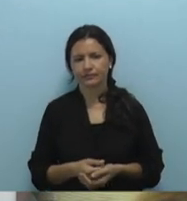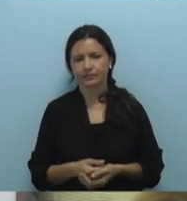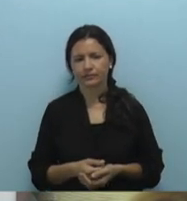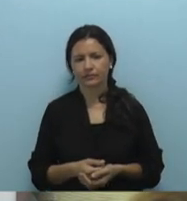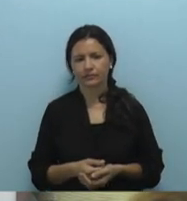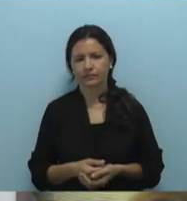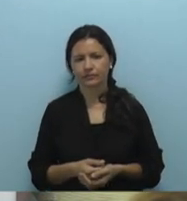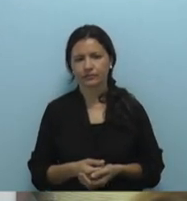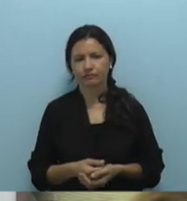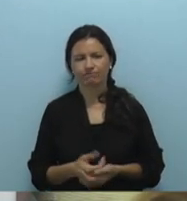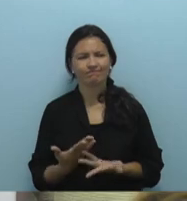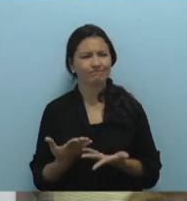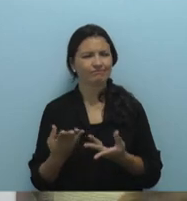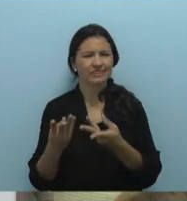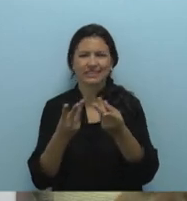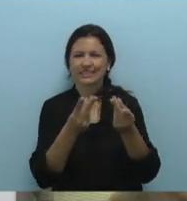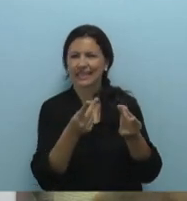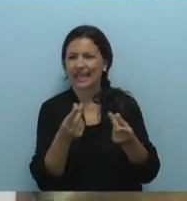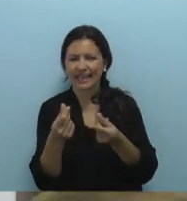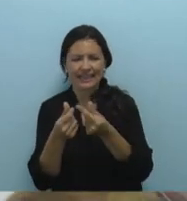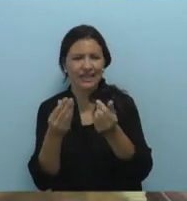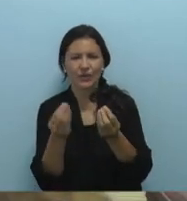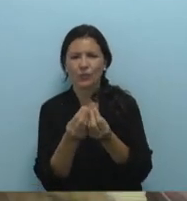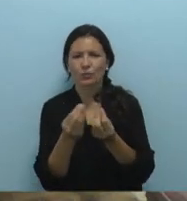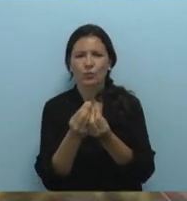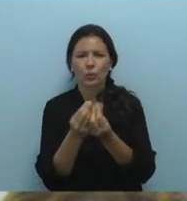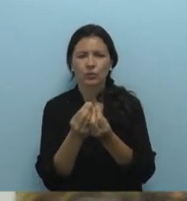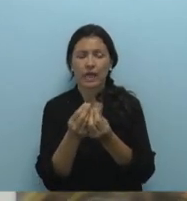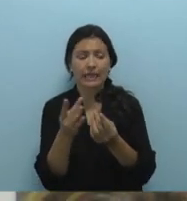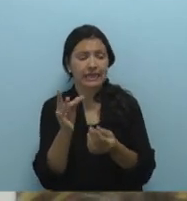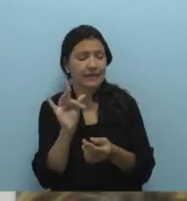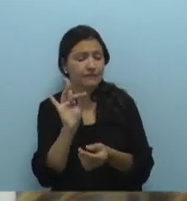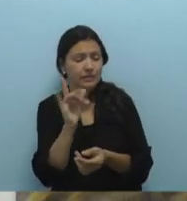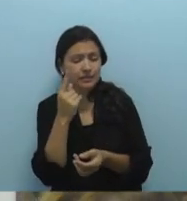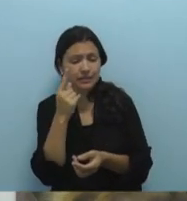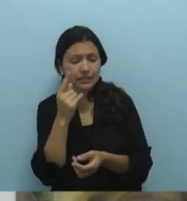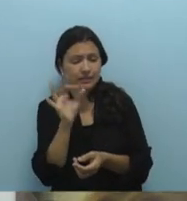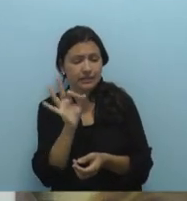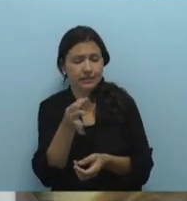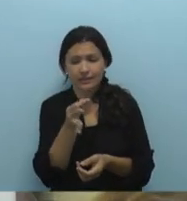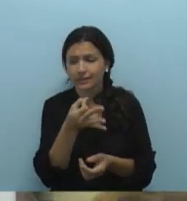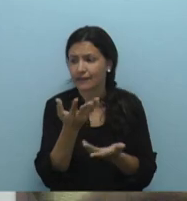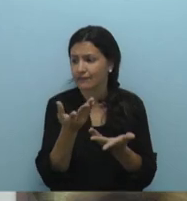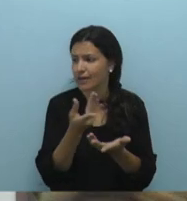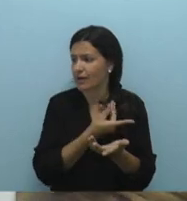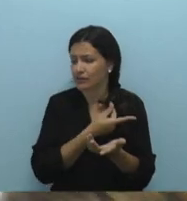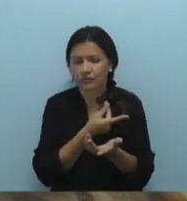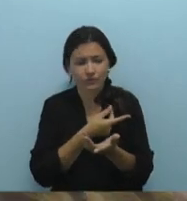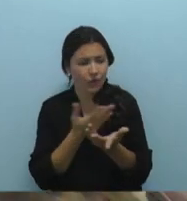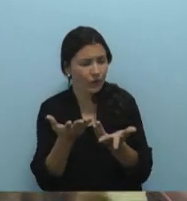mucho del dinero que se utiliza en las campañas electorales muy difícilmente las fuerzas políticas